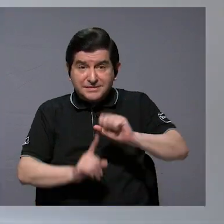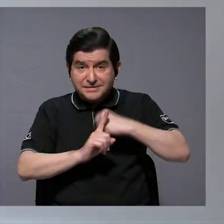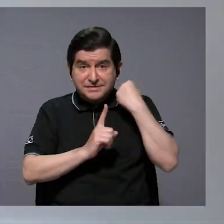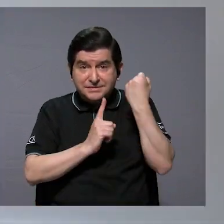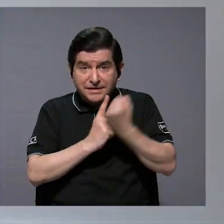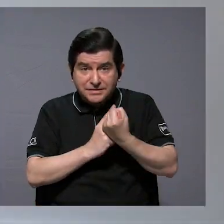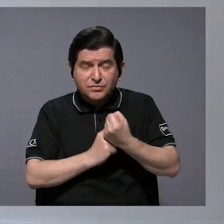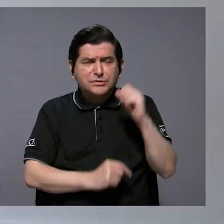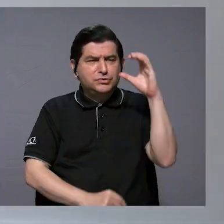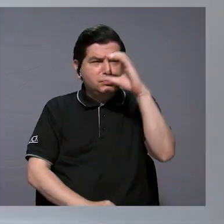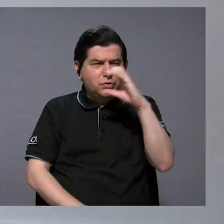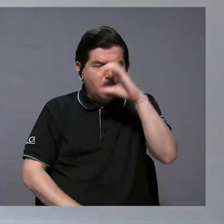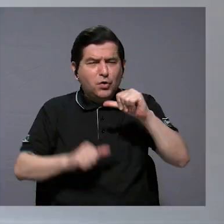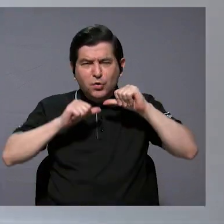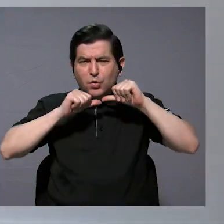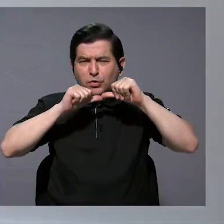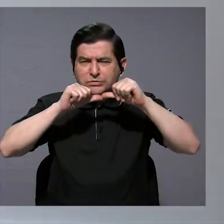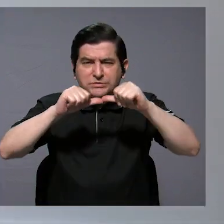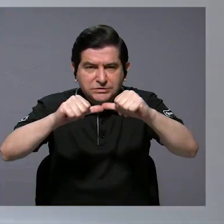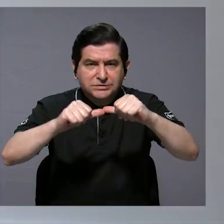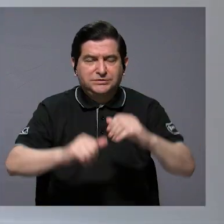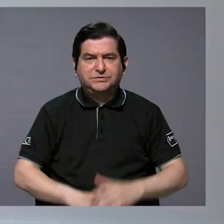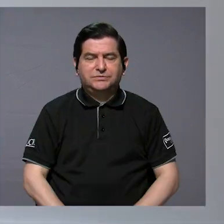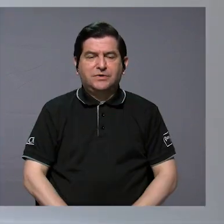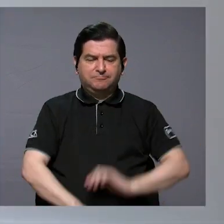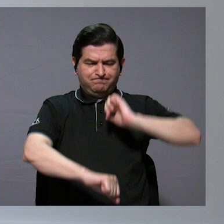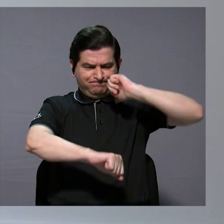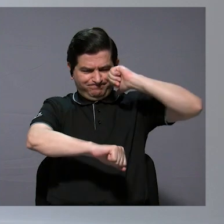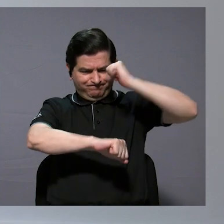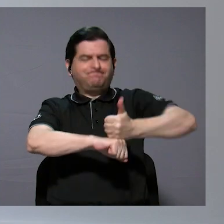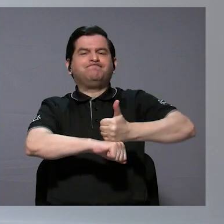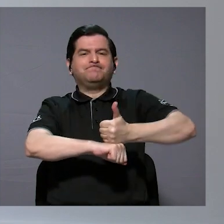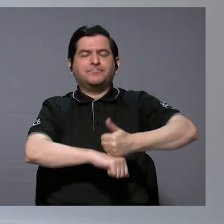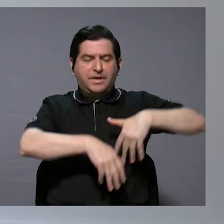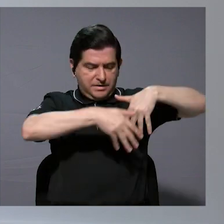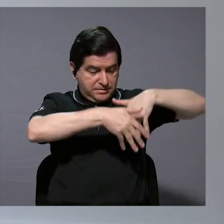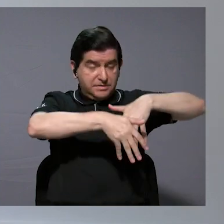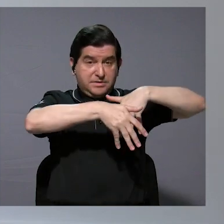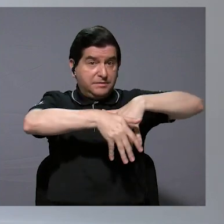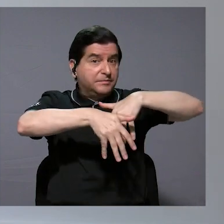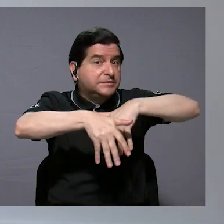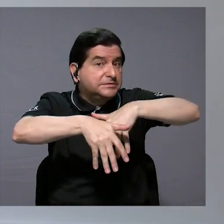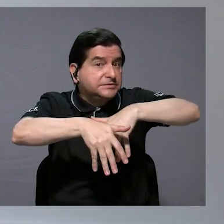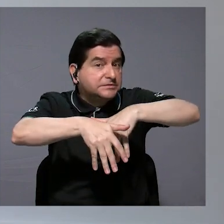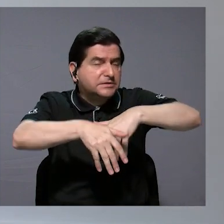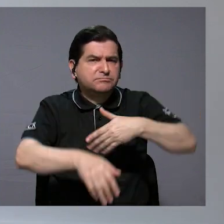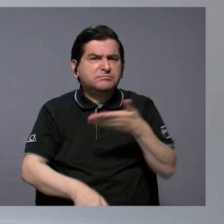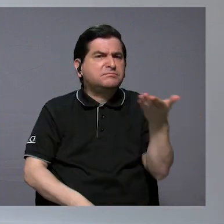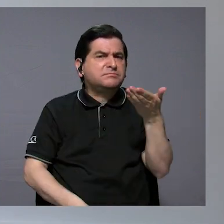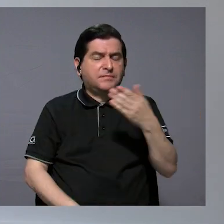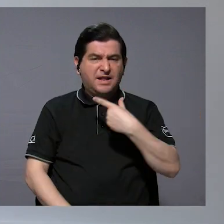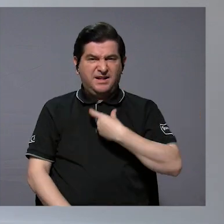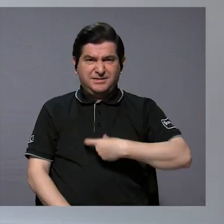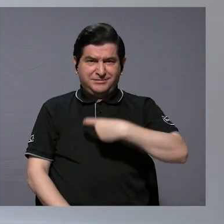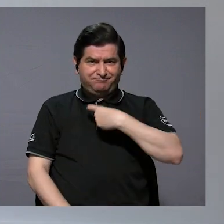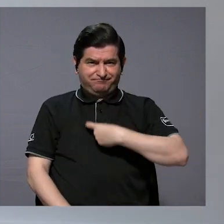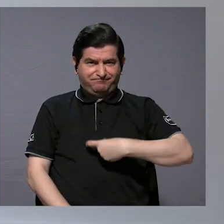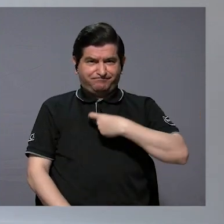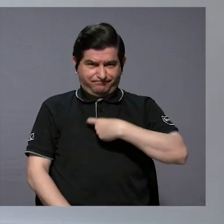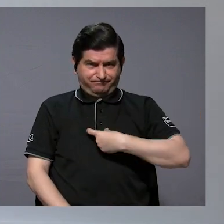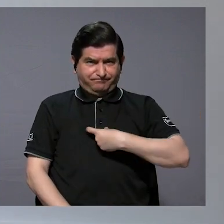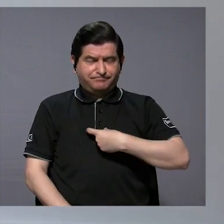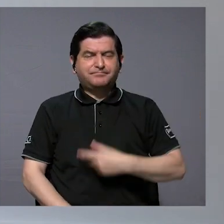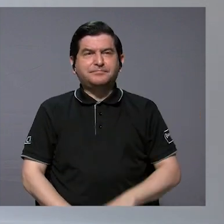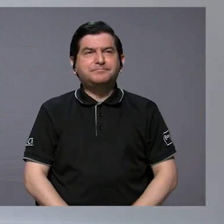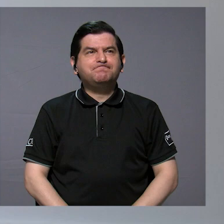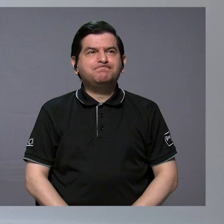Esto ha sido una búsqueda constante como por posicionar en las marchas el